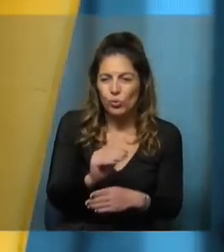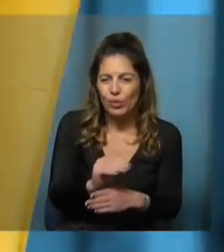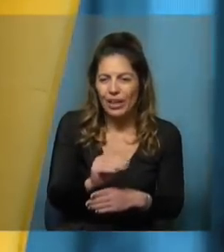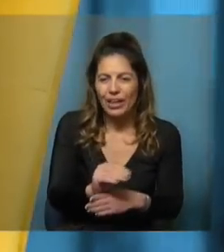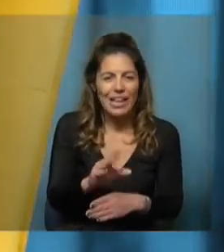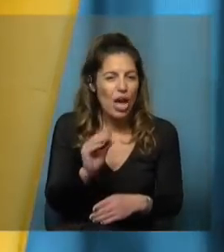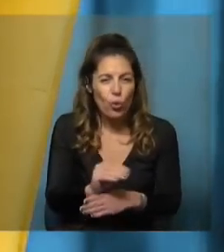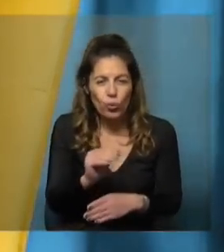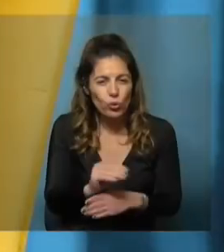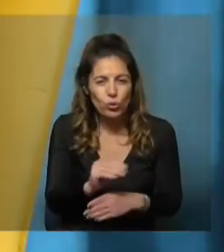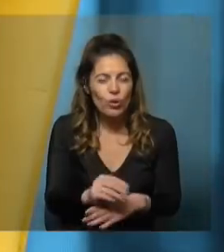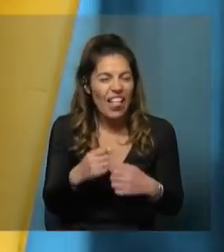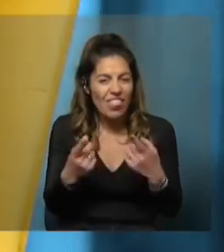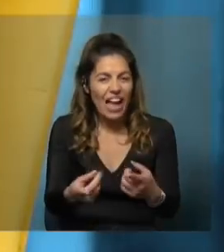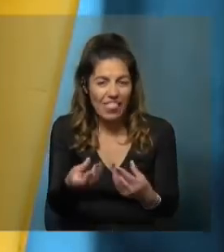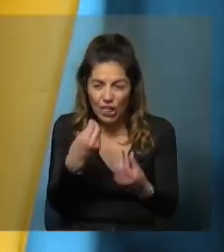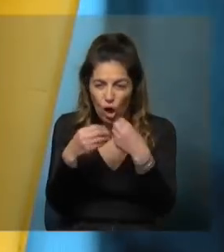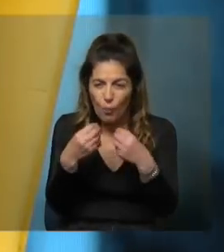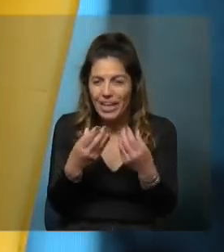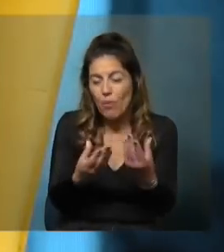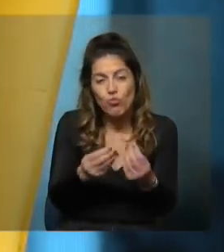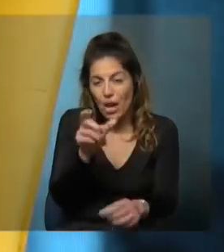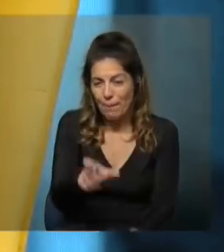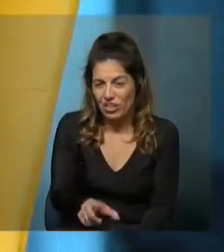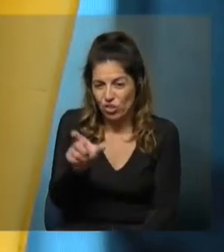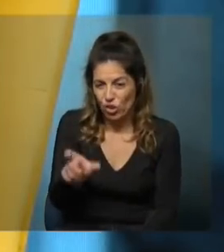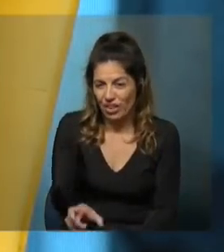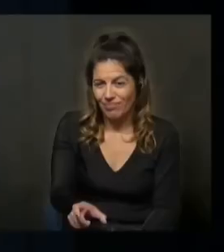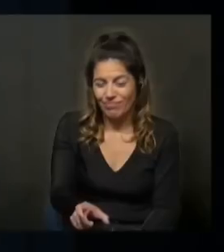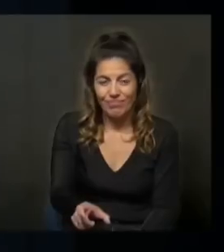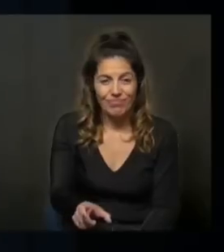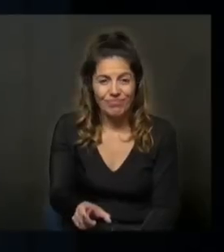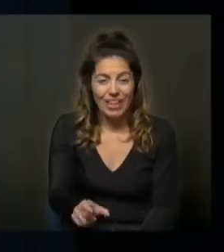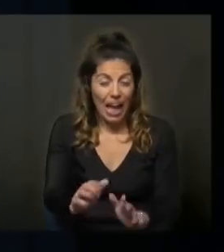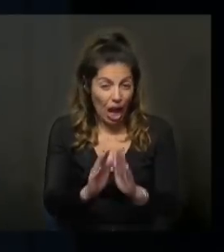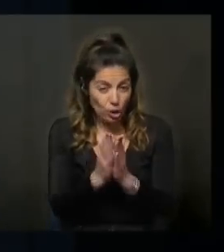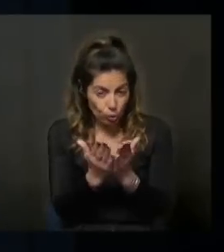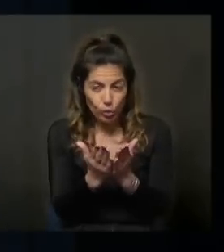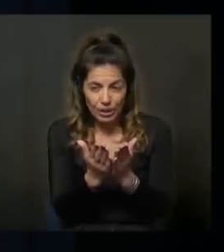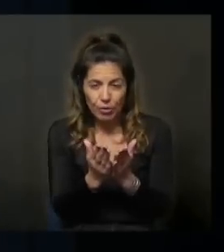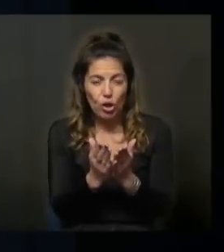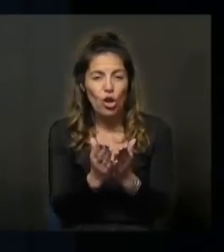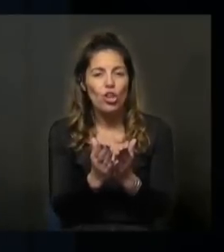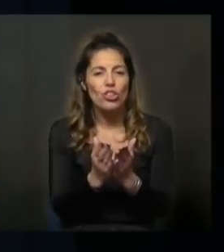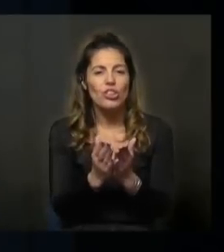la cultura da de comer a muchas por favor hay un libro de Luis estolovich